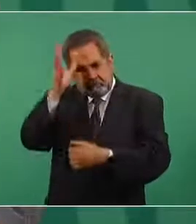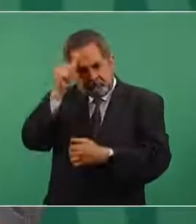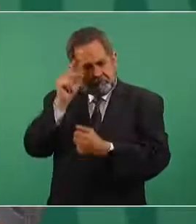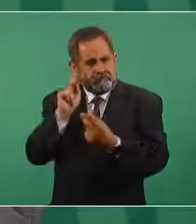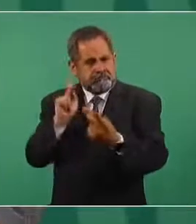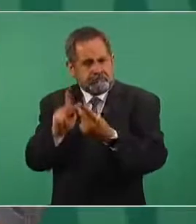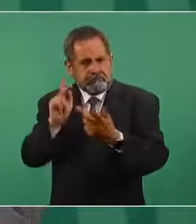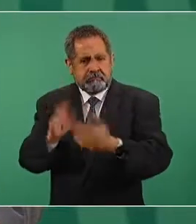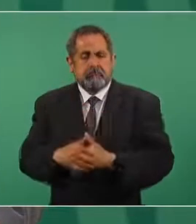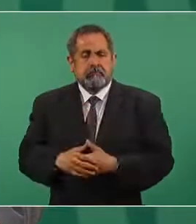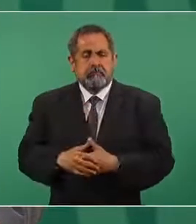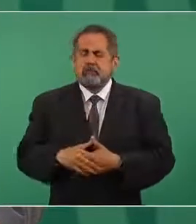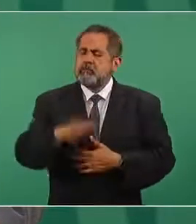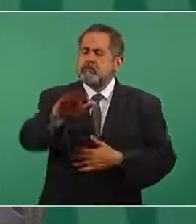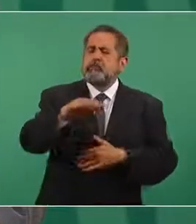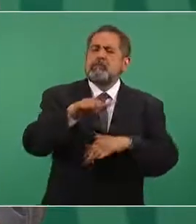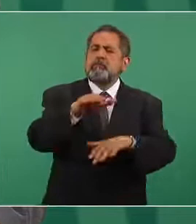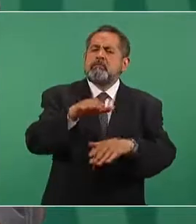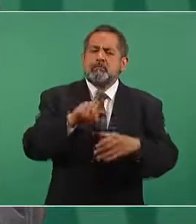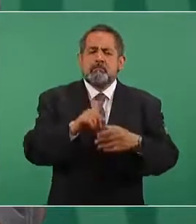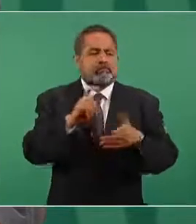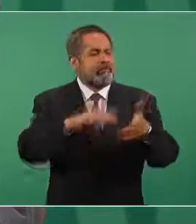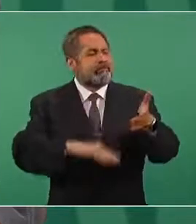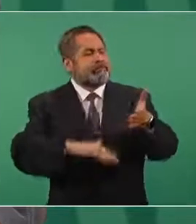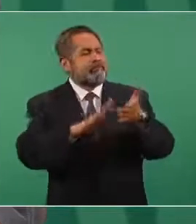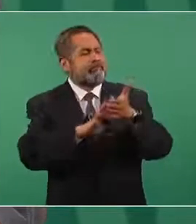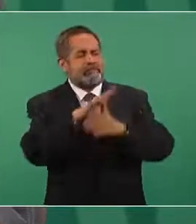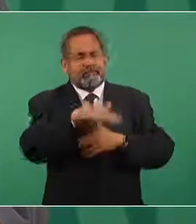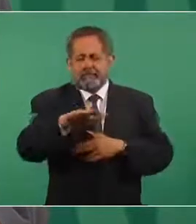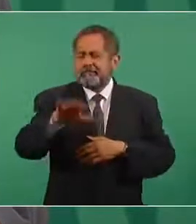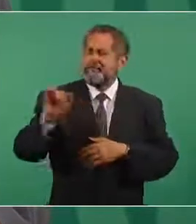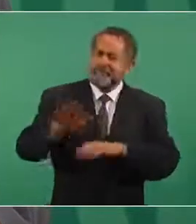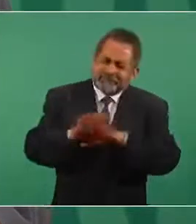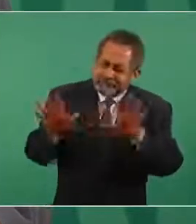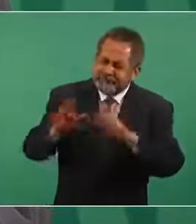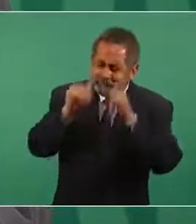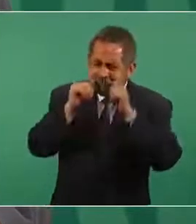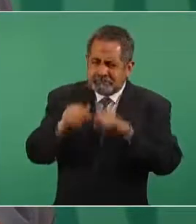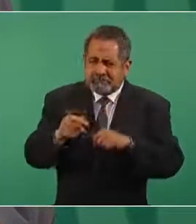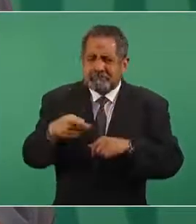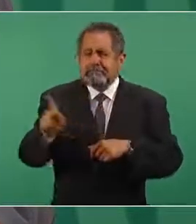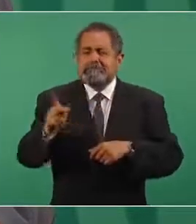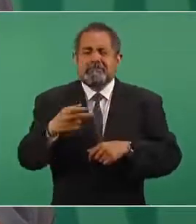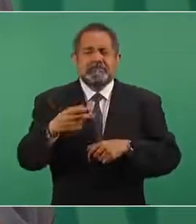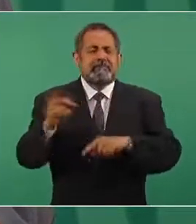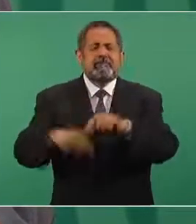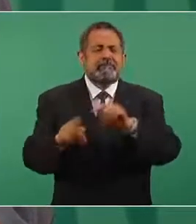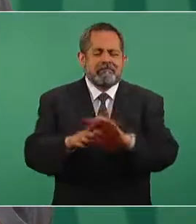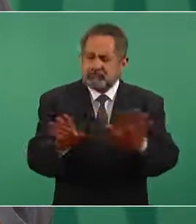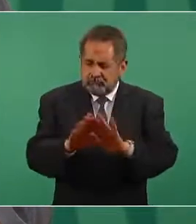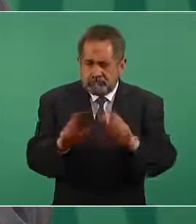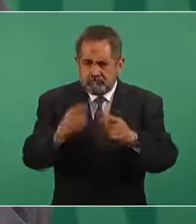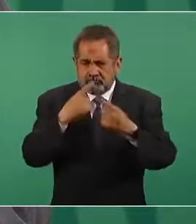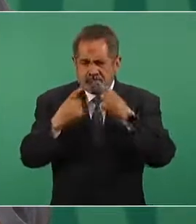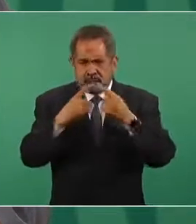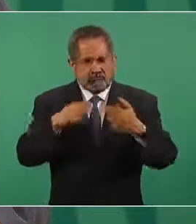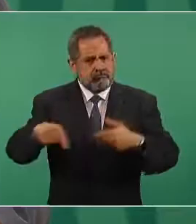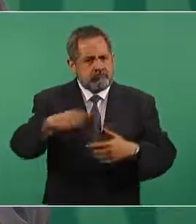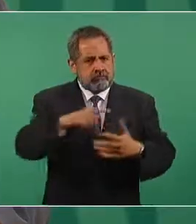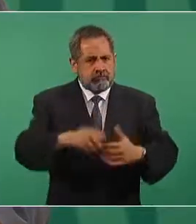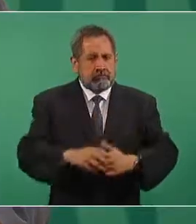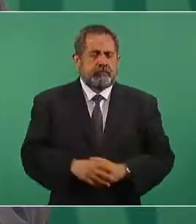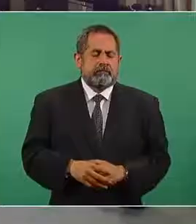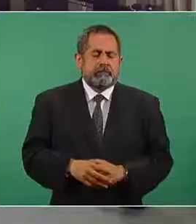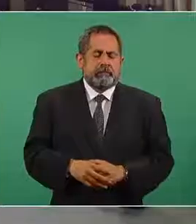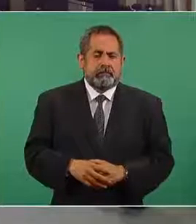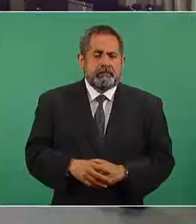Lo de la presa entonces sí se está viendo esa posibilidad. Todo se está viendo, no se descarta nada. Okay. Sí. Bien, el tema, presidente,